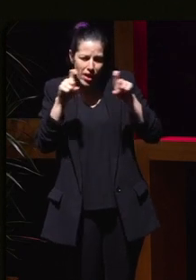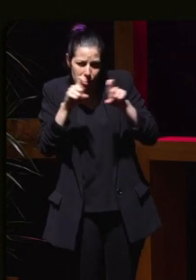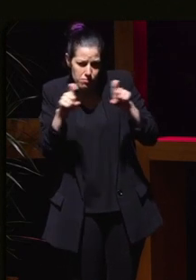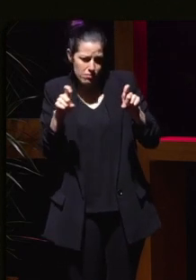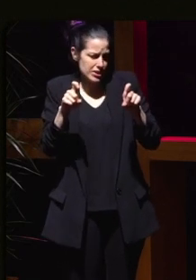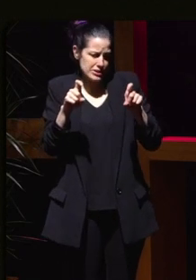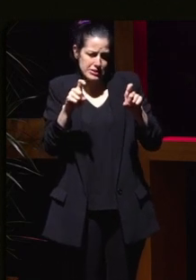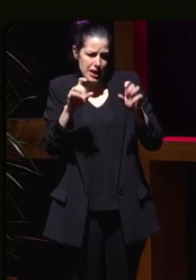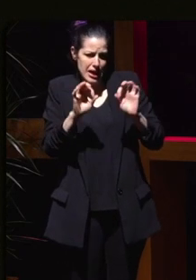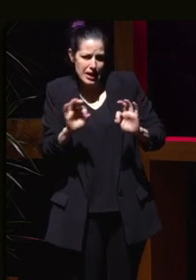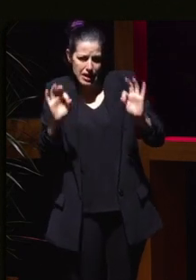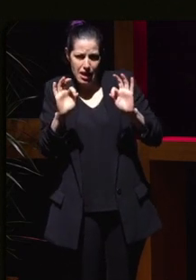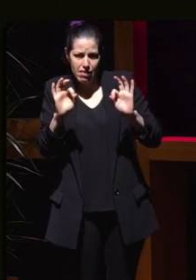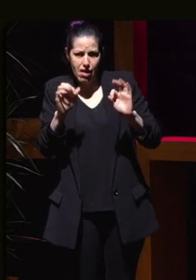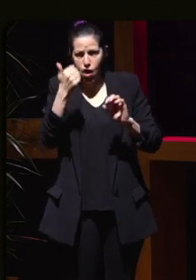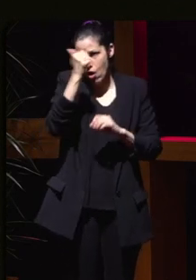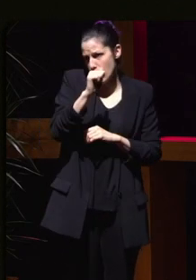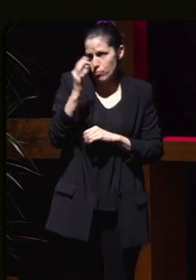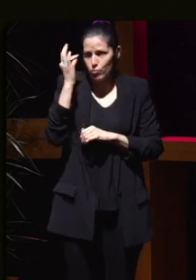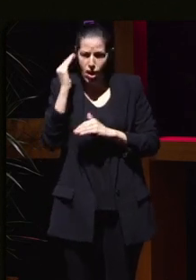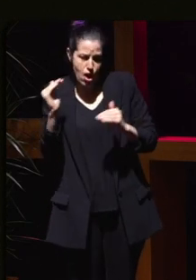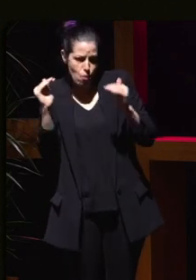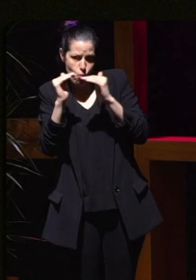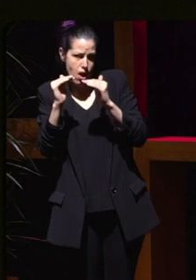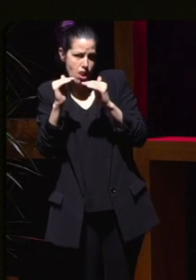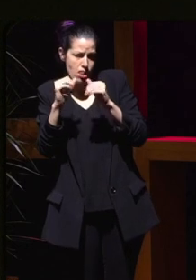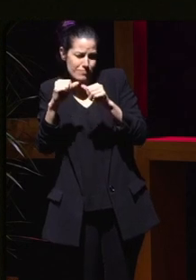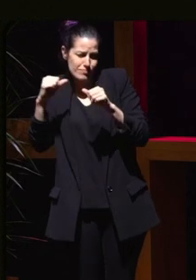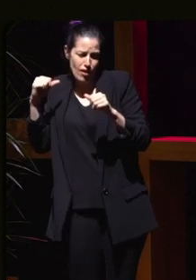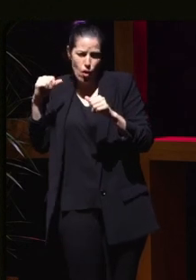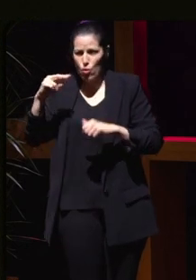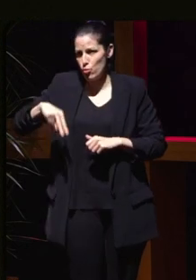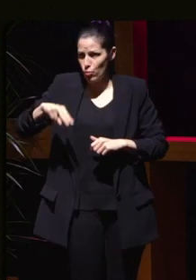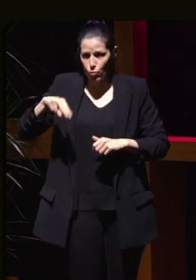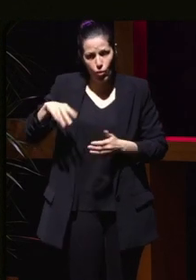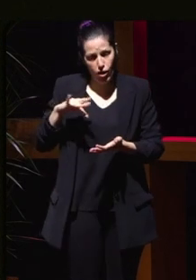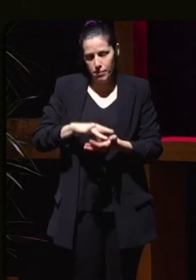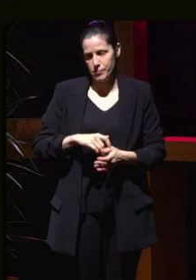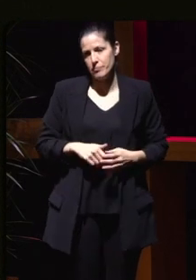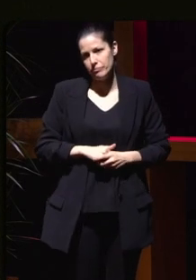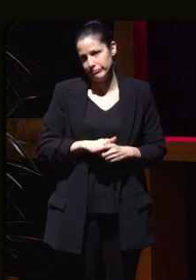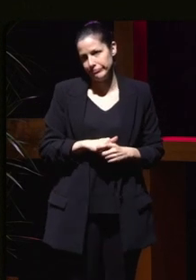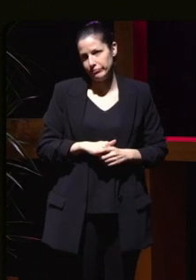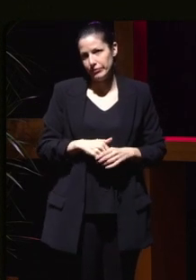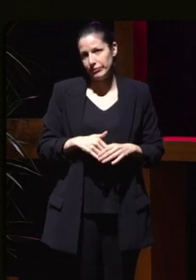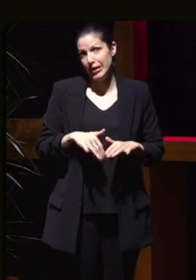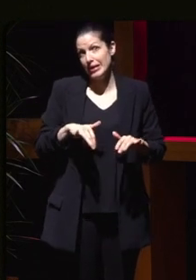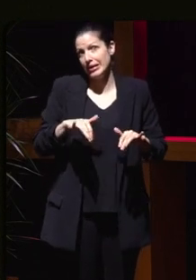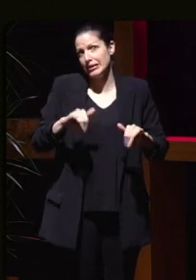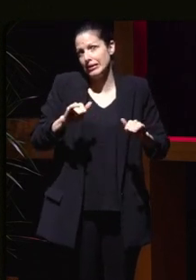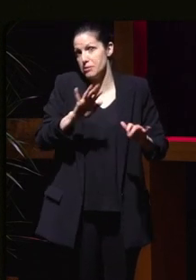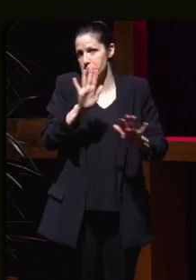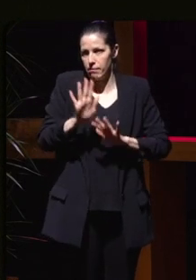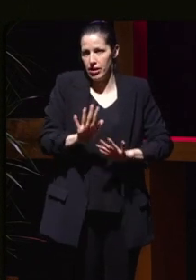ninguna empresa paritaria nunca llamáis Ni the lonche